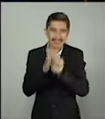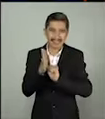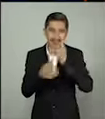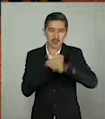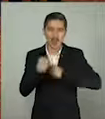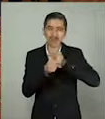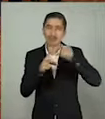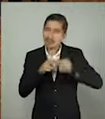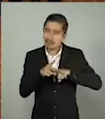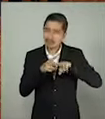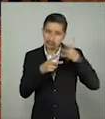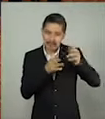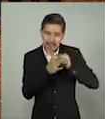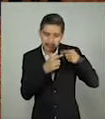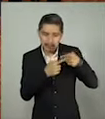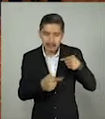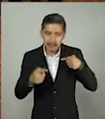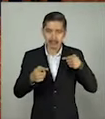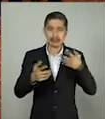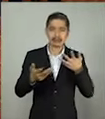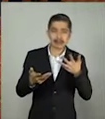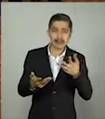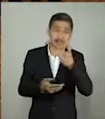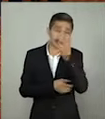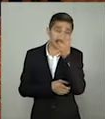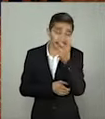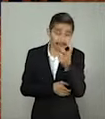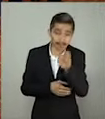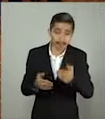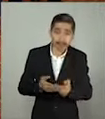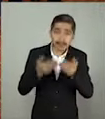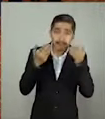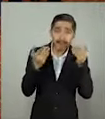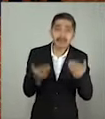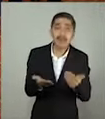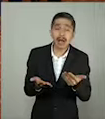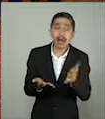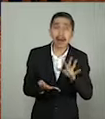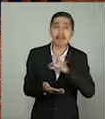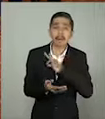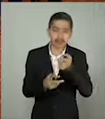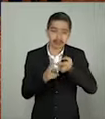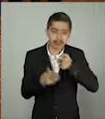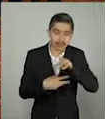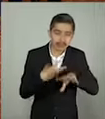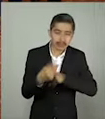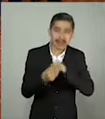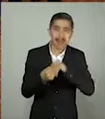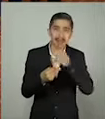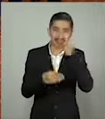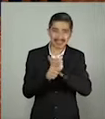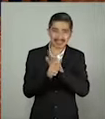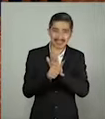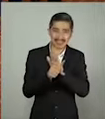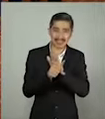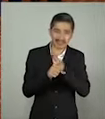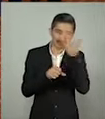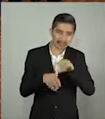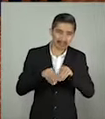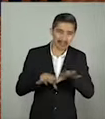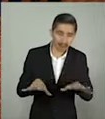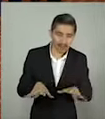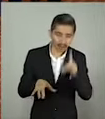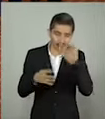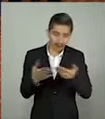trimestre del año. Frente a estos escenarios y en un momento de crisis terrible económica y sanitaria como